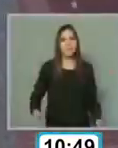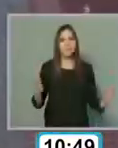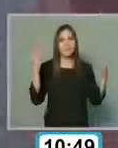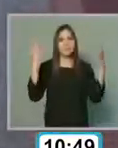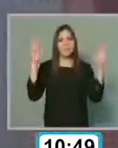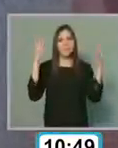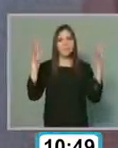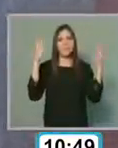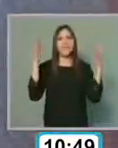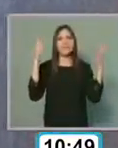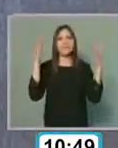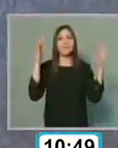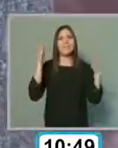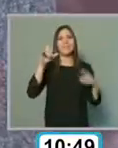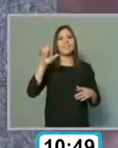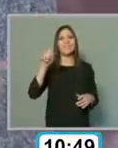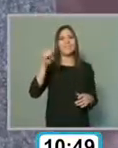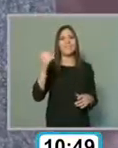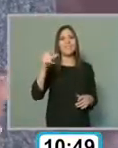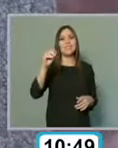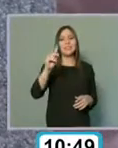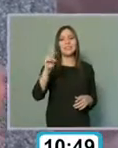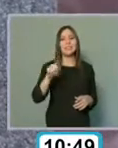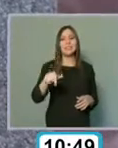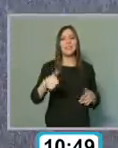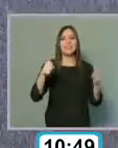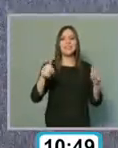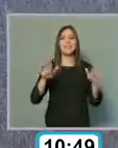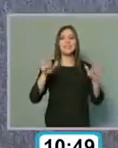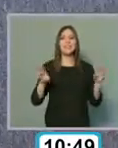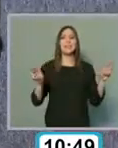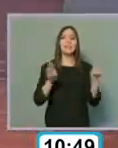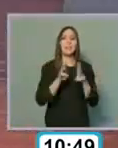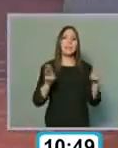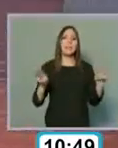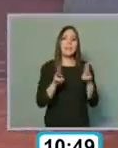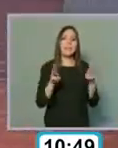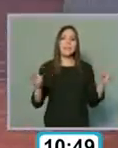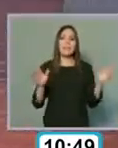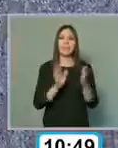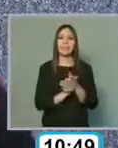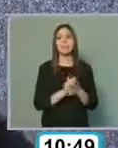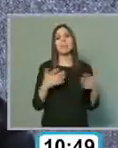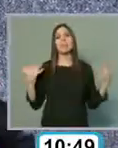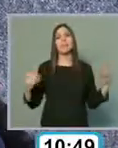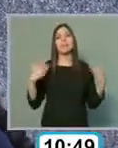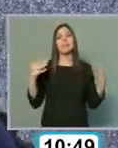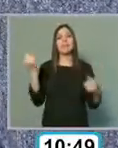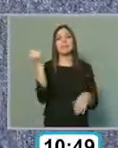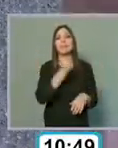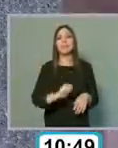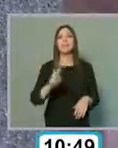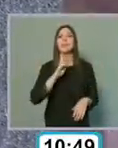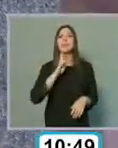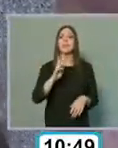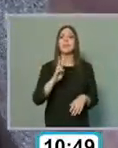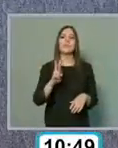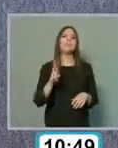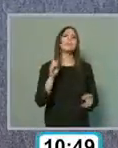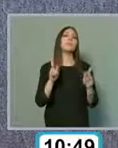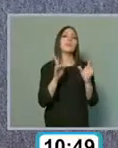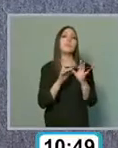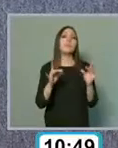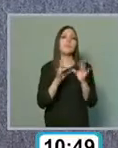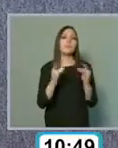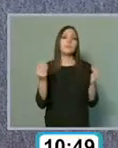Aplauso caluroso para Leti López, que ahora la tenemos en el musical, señora, señor. ¡Qué voz! ¡Qué bárbaro! Y bueno, seguimos platicando de